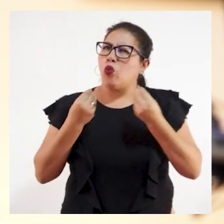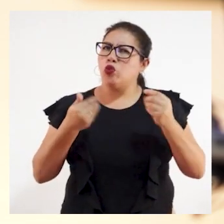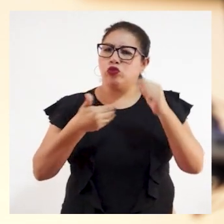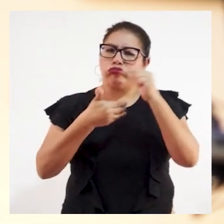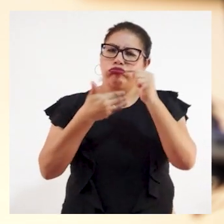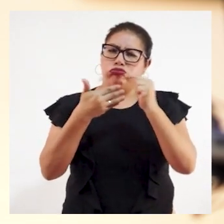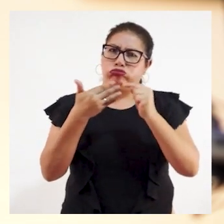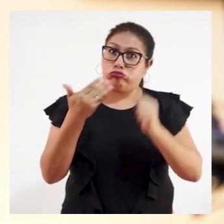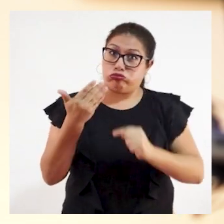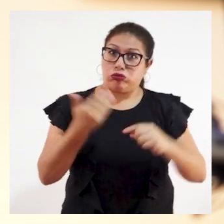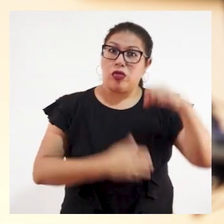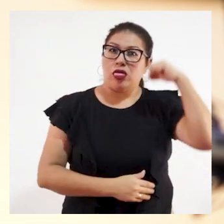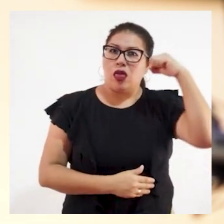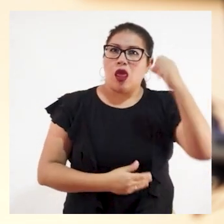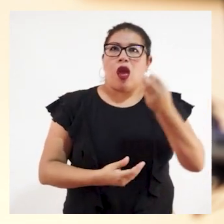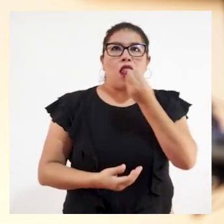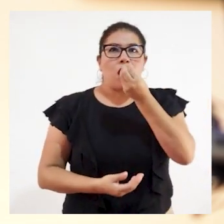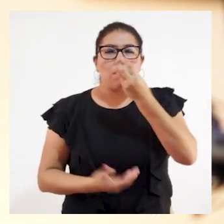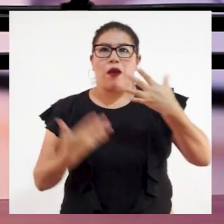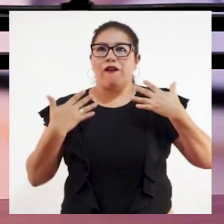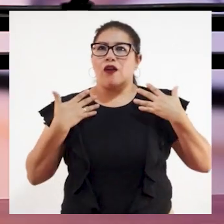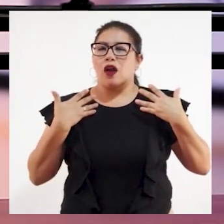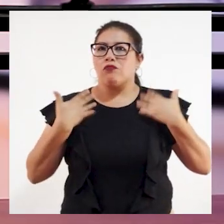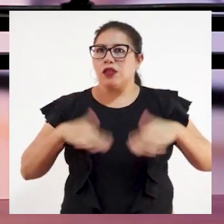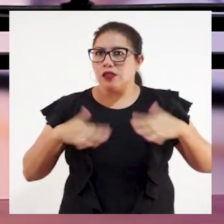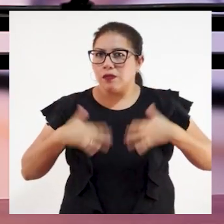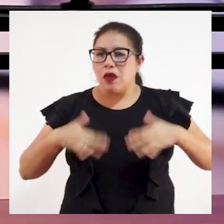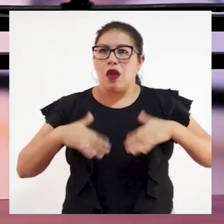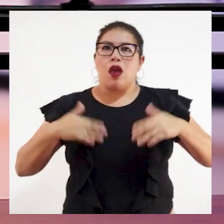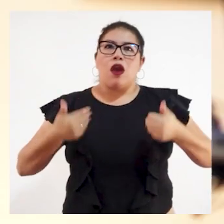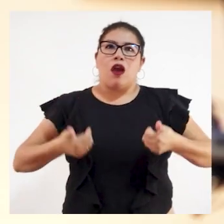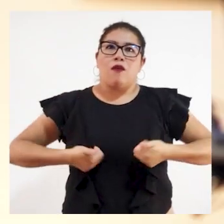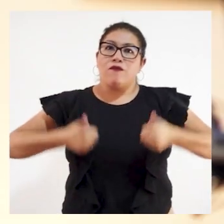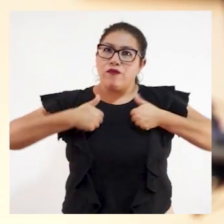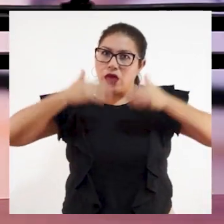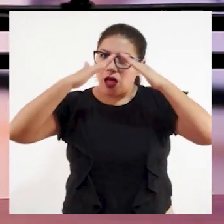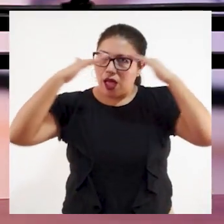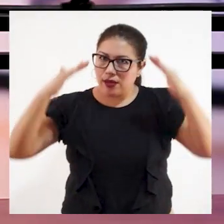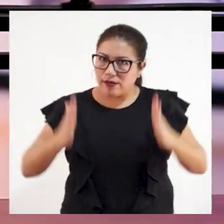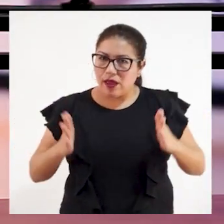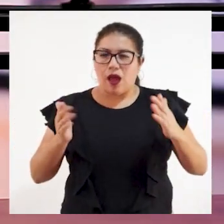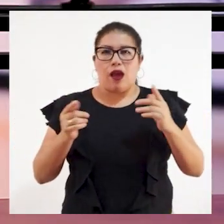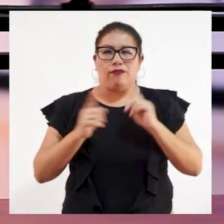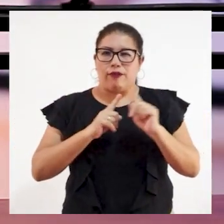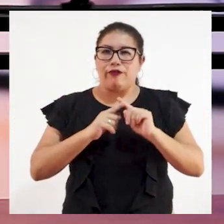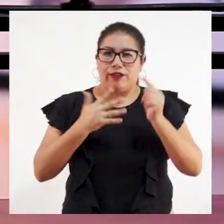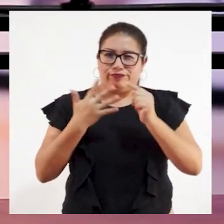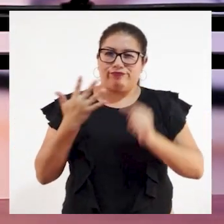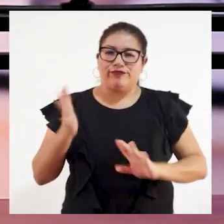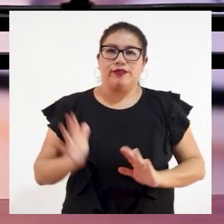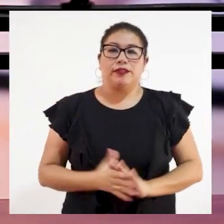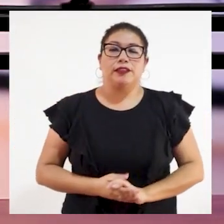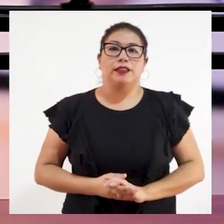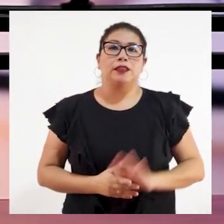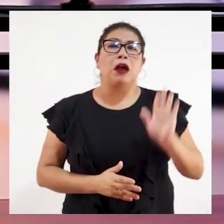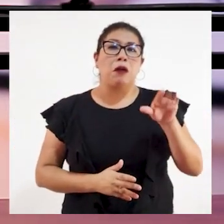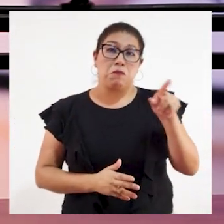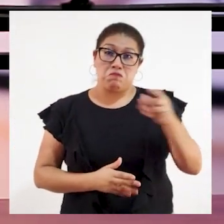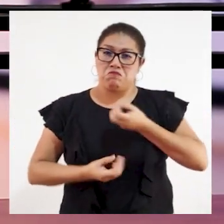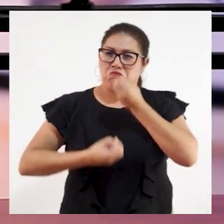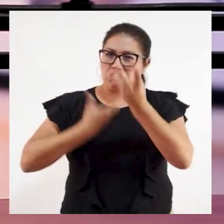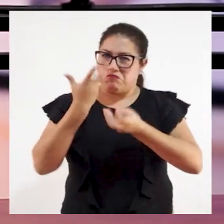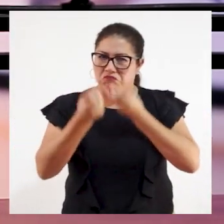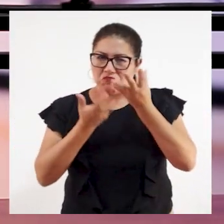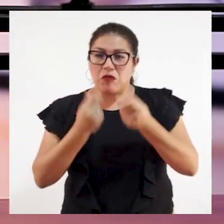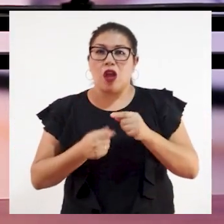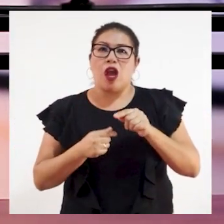derechos. Alimentos, vestimenta, vivienda. Vivienda, todo. Así es. Doctora, quisiera que le diga a